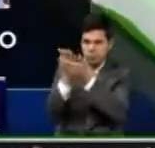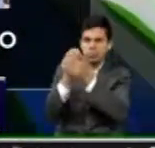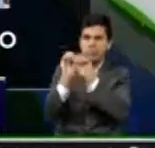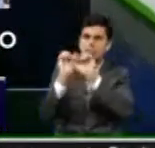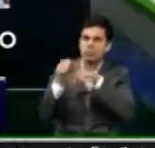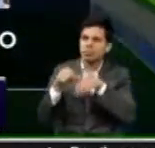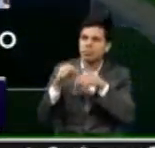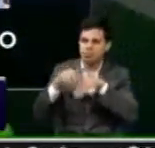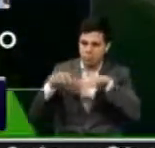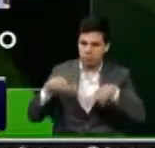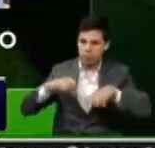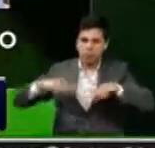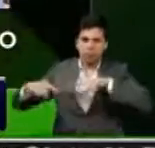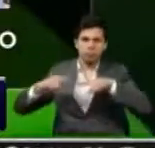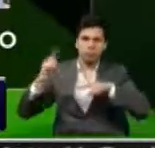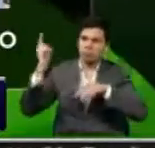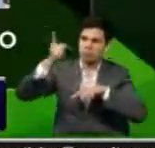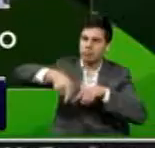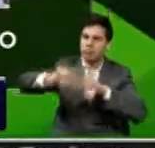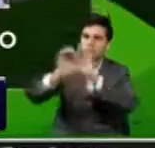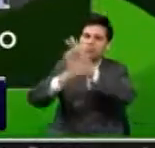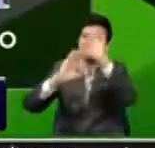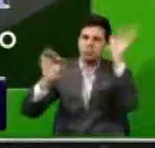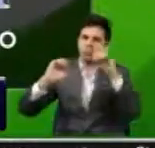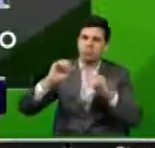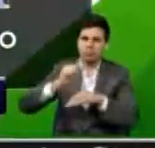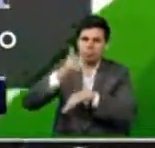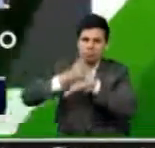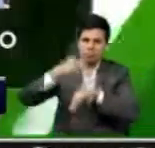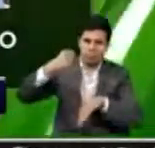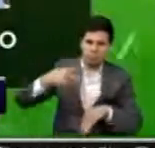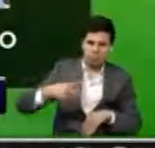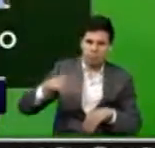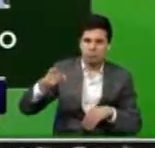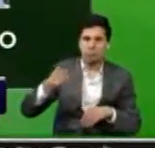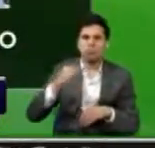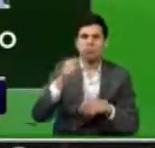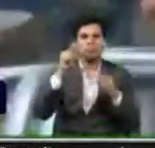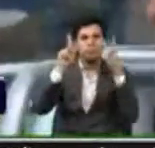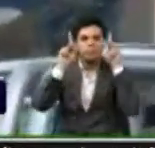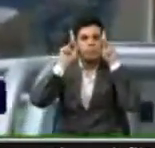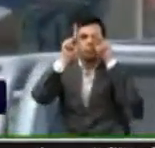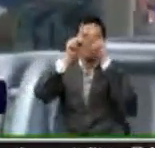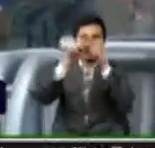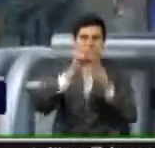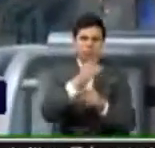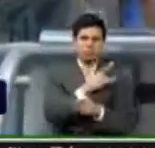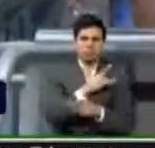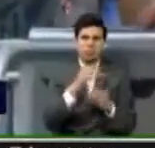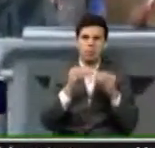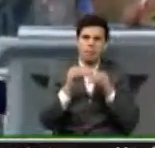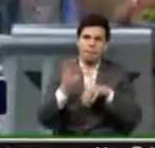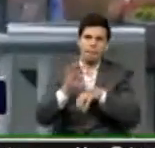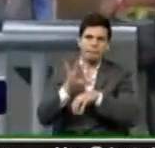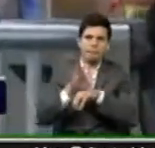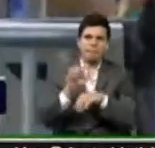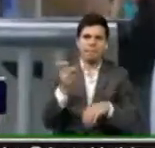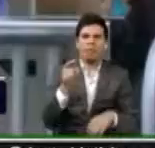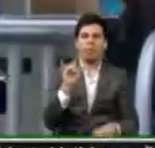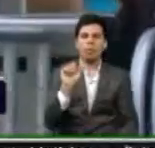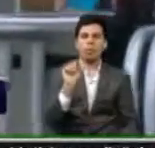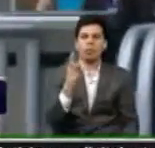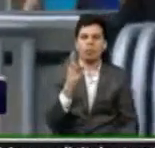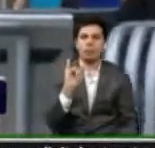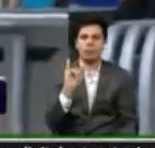los actos administrativos relacionados con la vicerrectoría de proyección universitaria y la fundación parque tecnológico de guatiguará